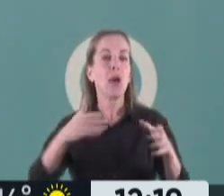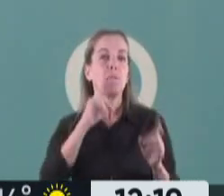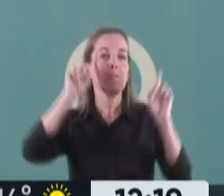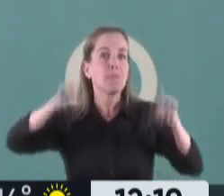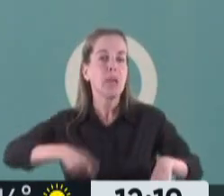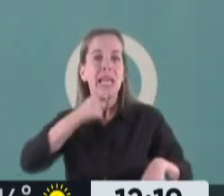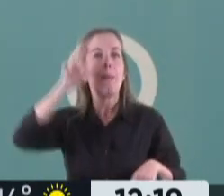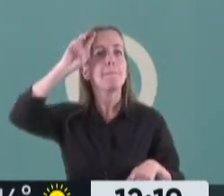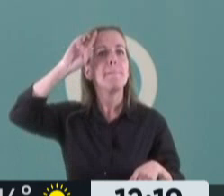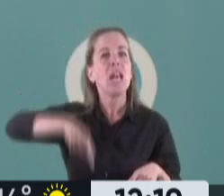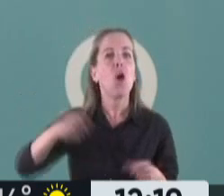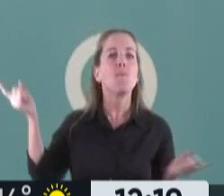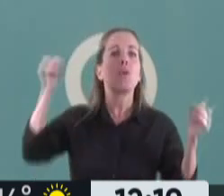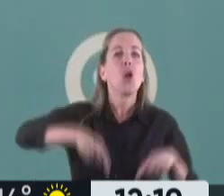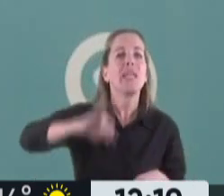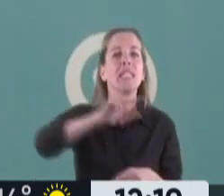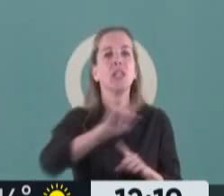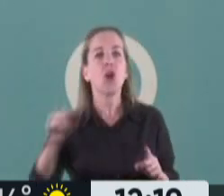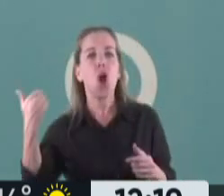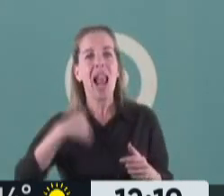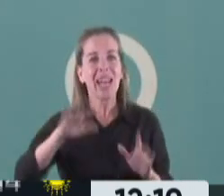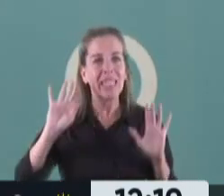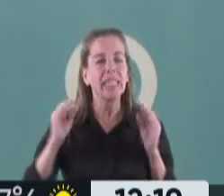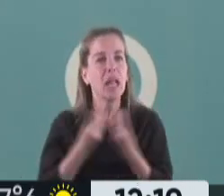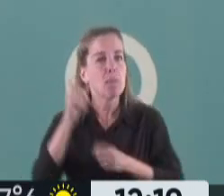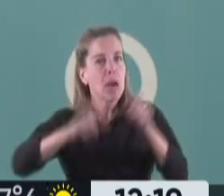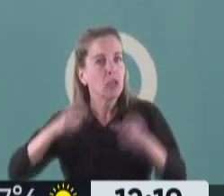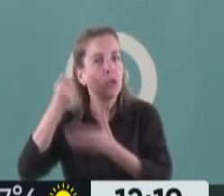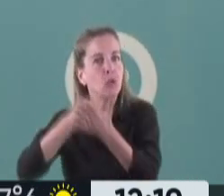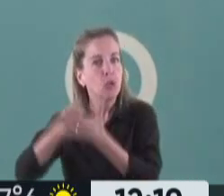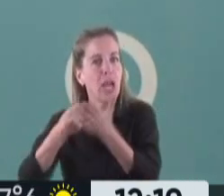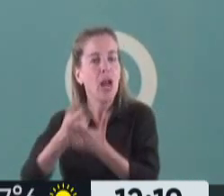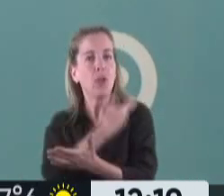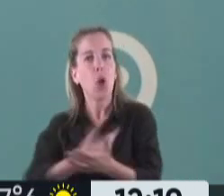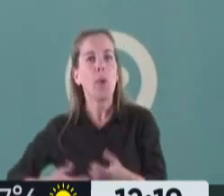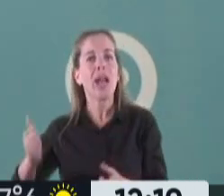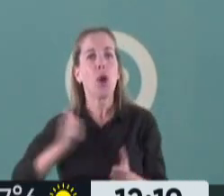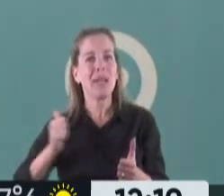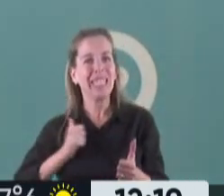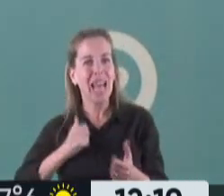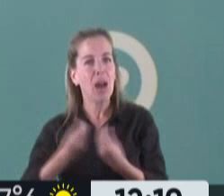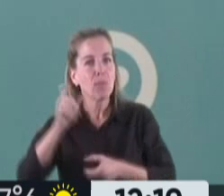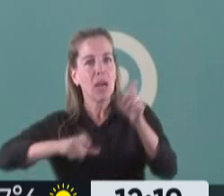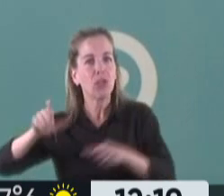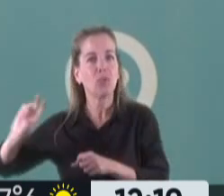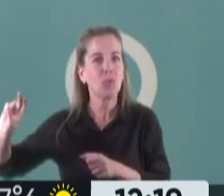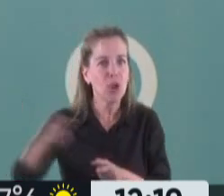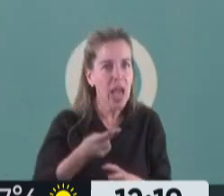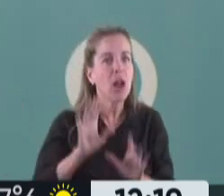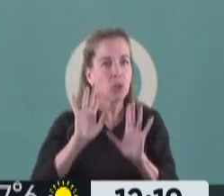de los compañeros que pelearon, sufrieron y perdieron la vida durante la dictadura militar. Entonces, cuando uno tiene una mirada más